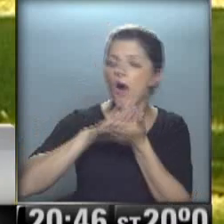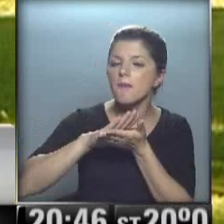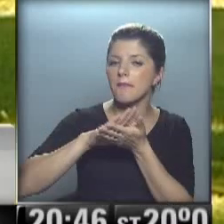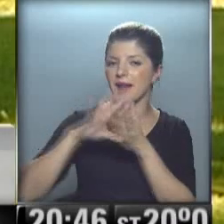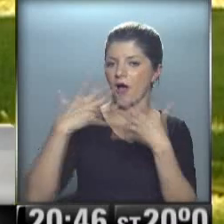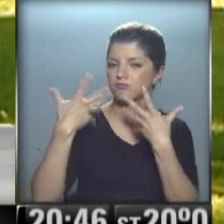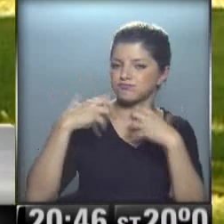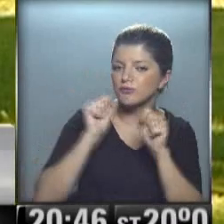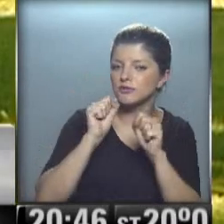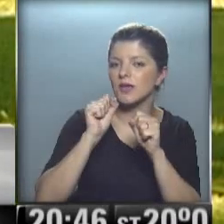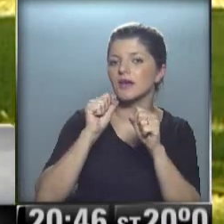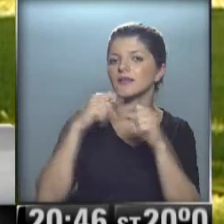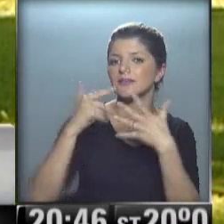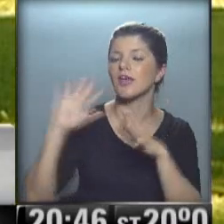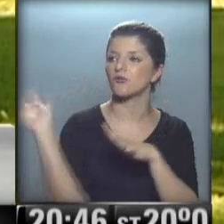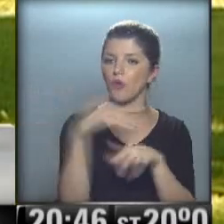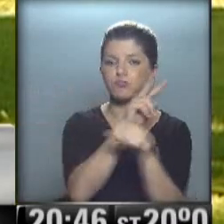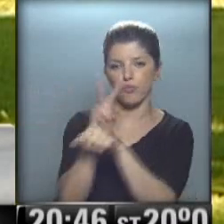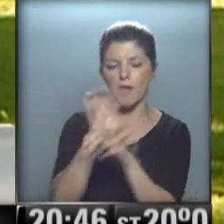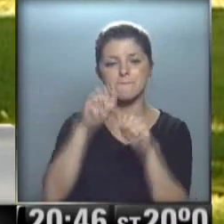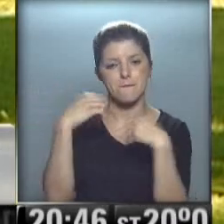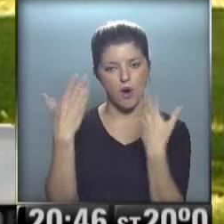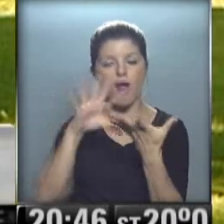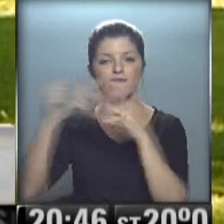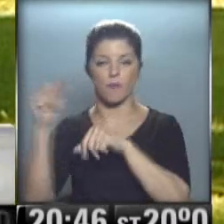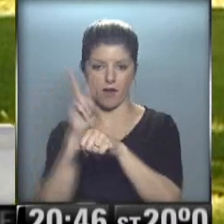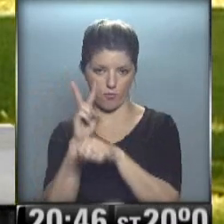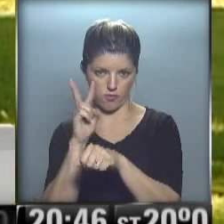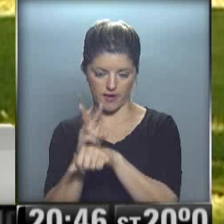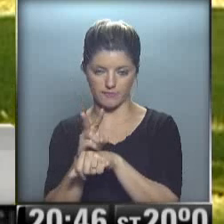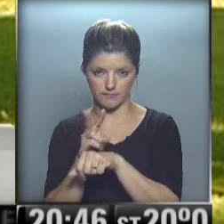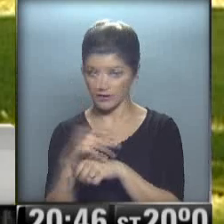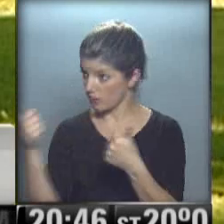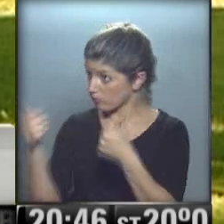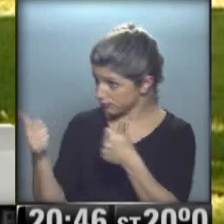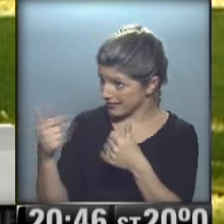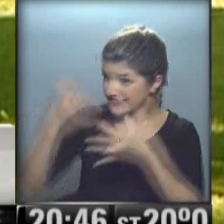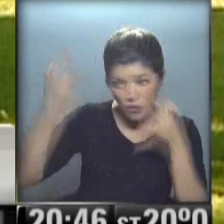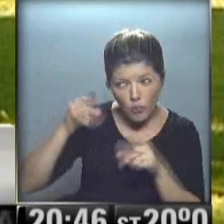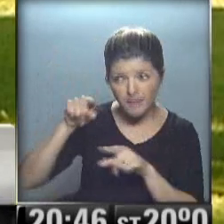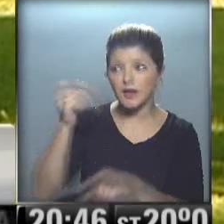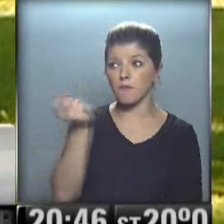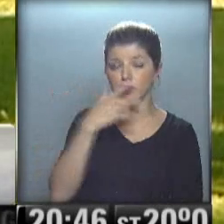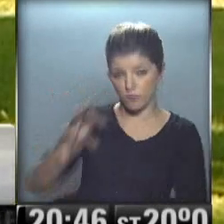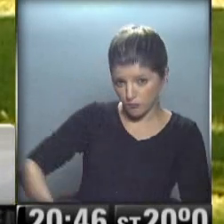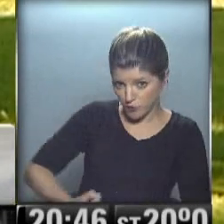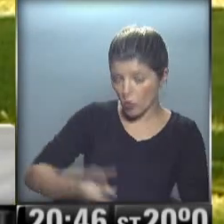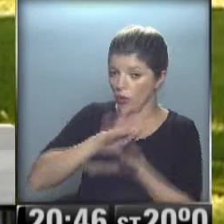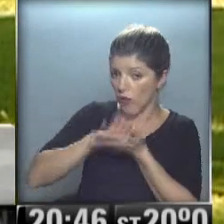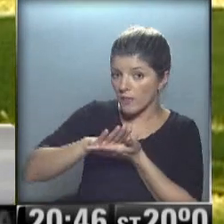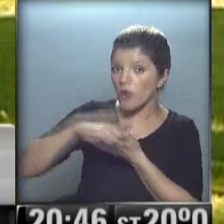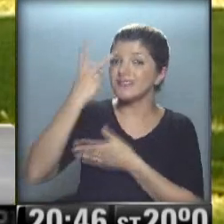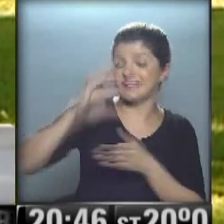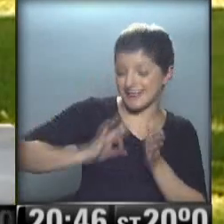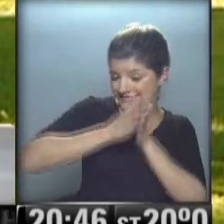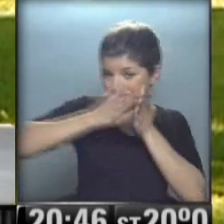lograr una mayor eficacia en la anticoncepción en esta población. Es eficaz, es seguro, es duradero, tiene 3 años